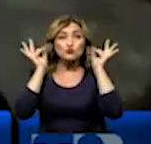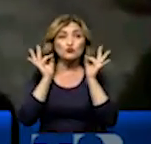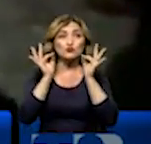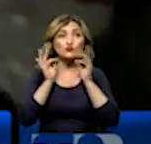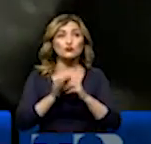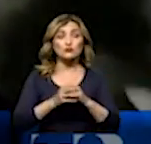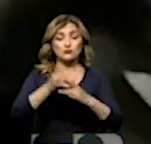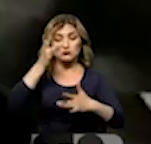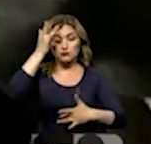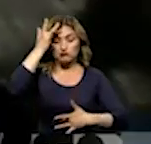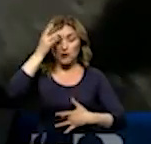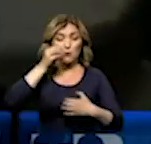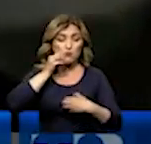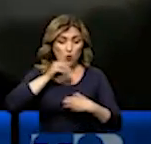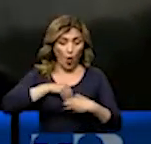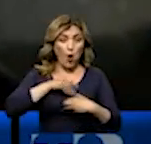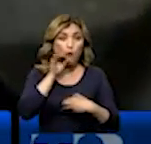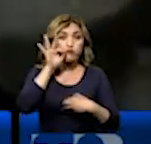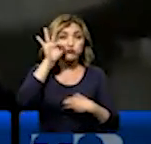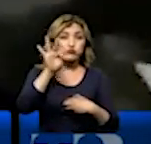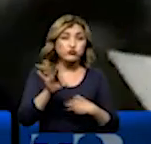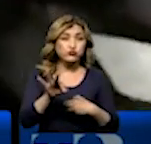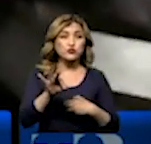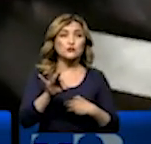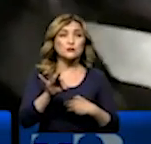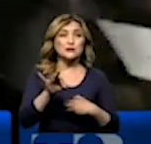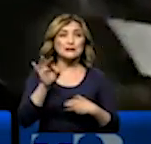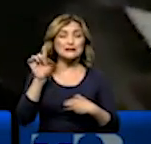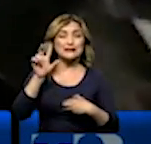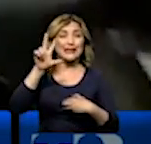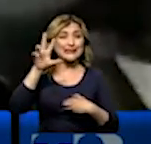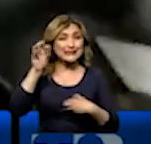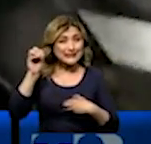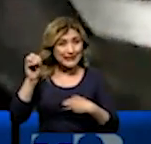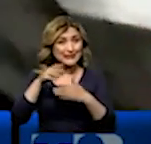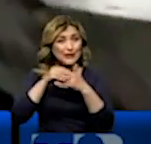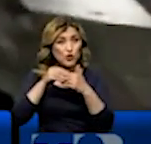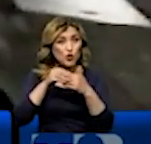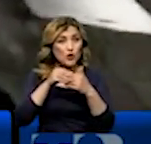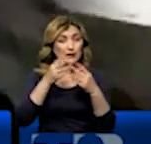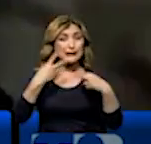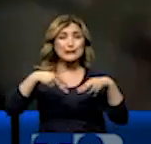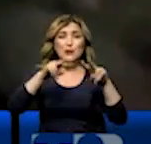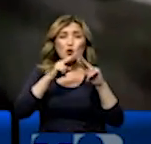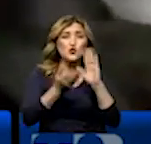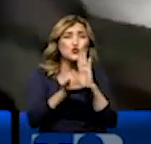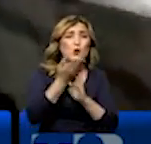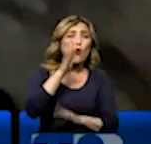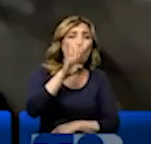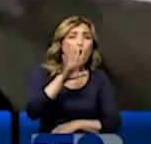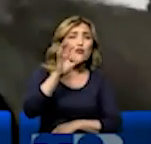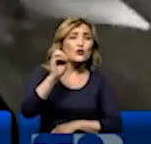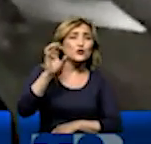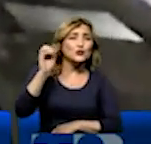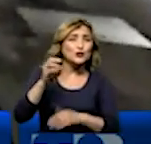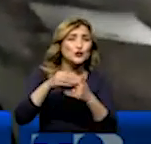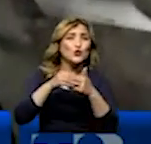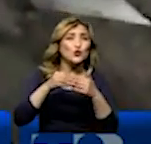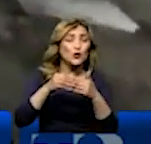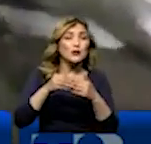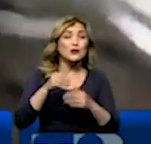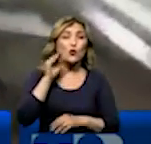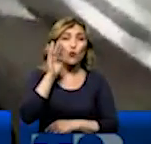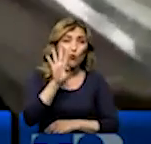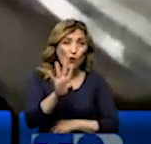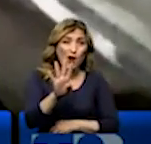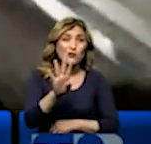del coronavirus, pasó de $30 a $400, es decir, cada máscara alrededor de